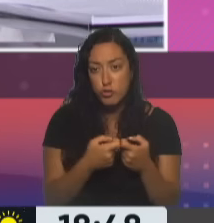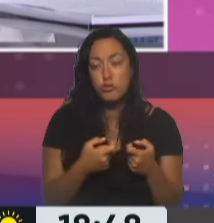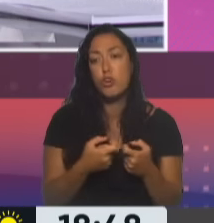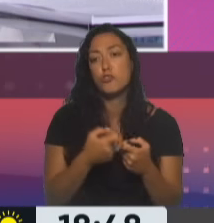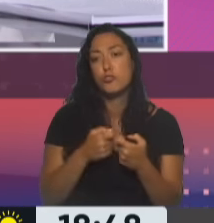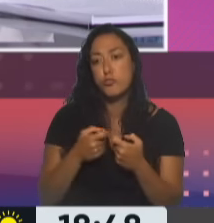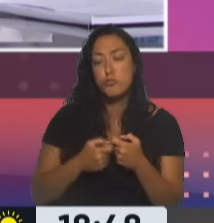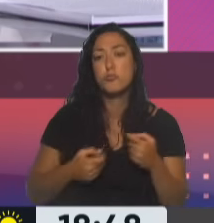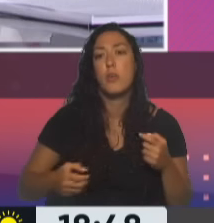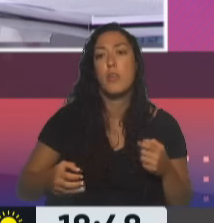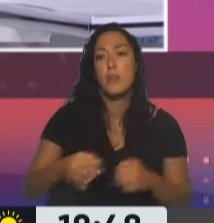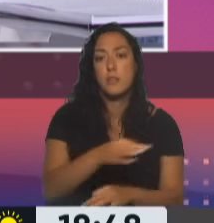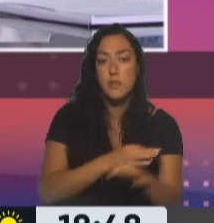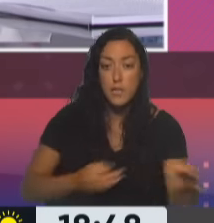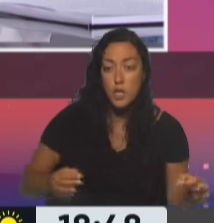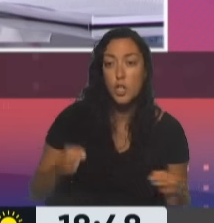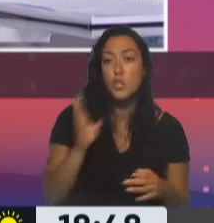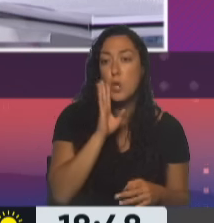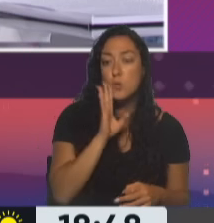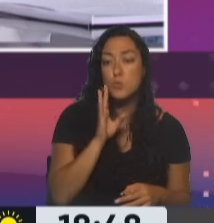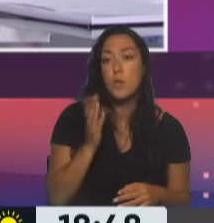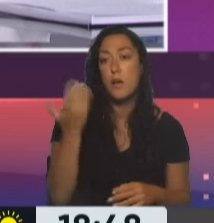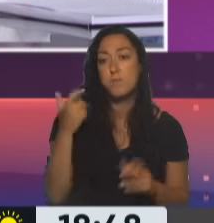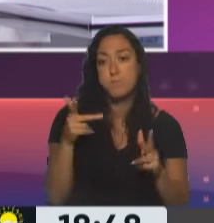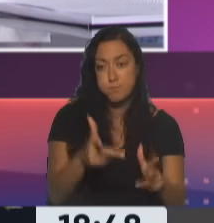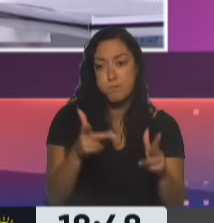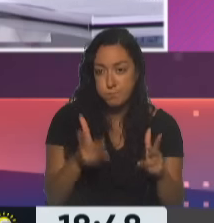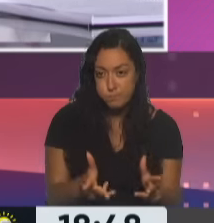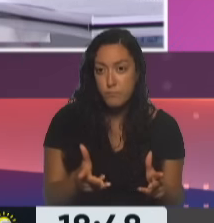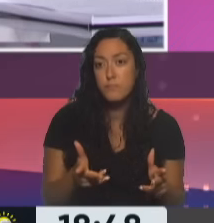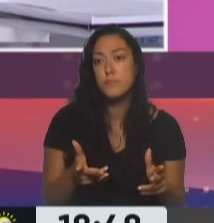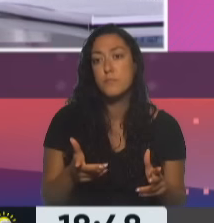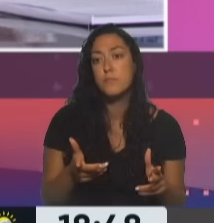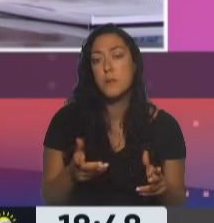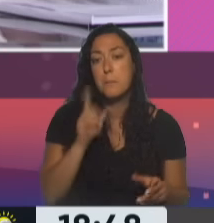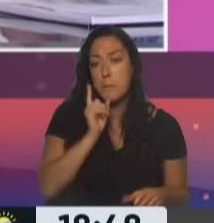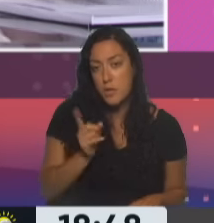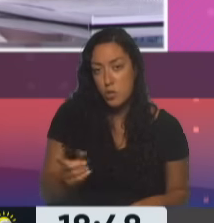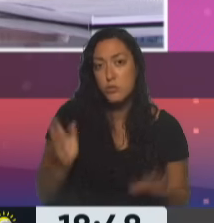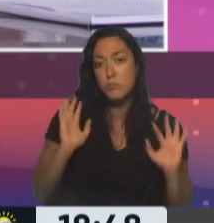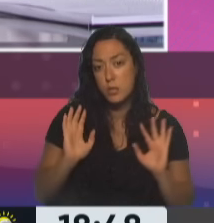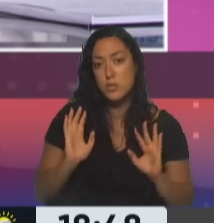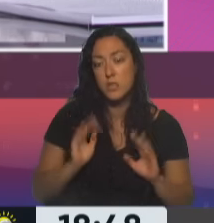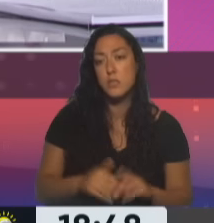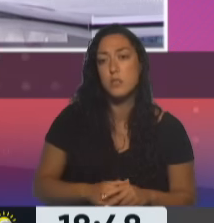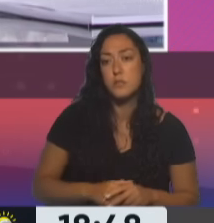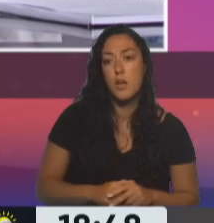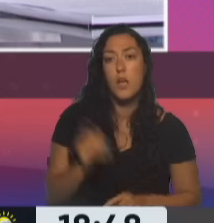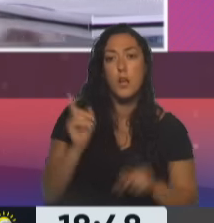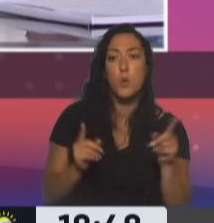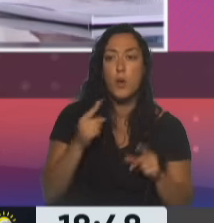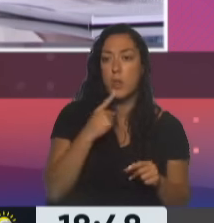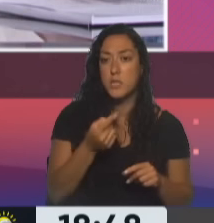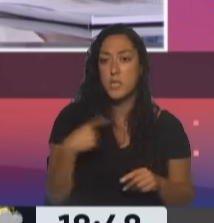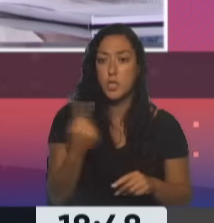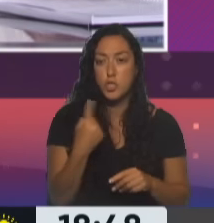estratégicos, socios estratégicos de Estados Unidos, lo han dicho, lo han remarcado, que puede ser realmente muy peligroso. De hecho, muchos han dicho, nosotros no te vamos